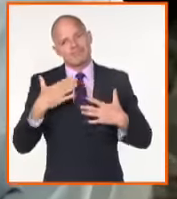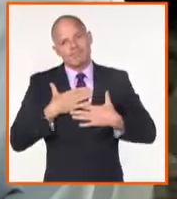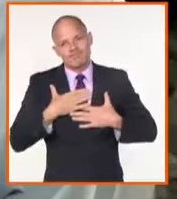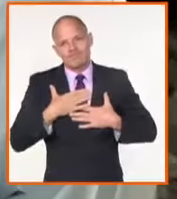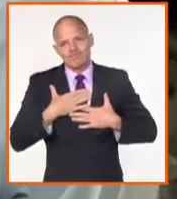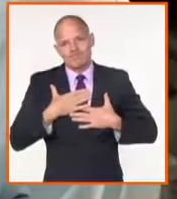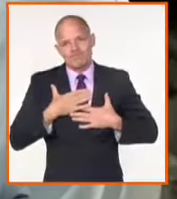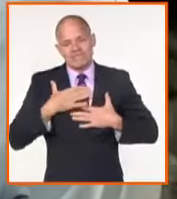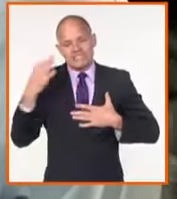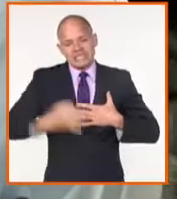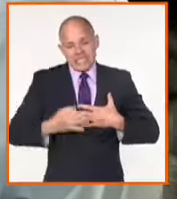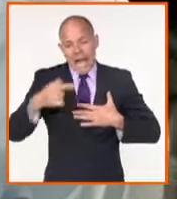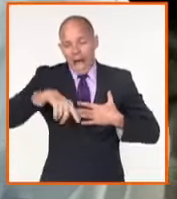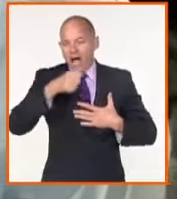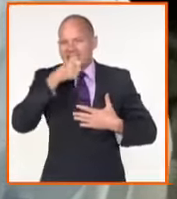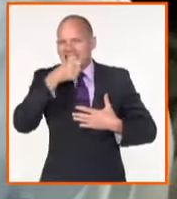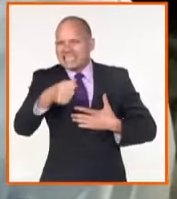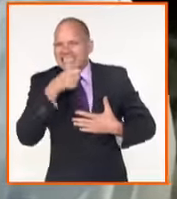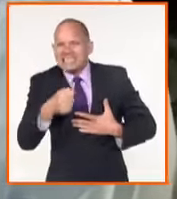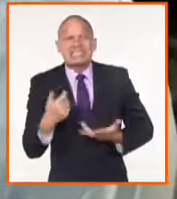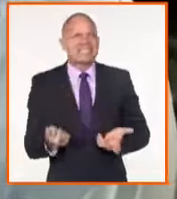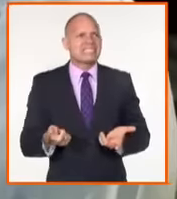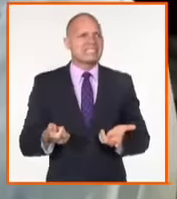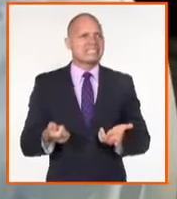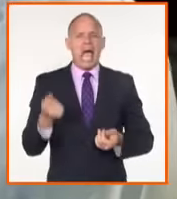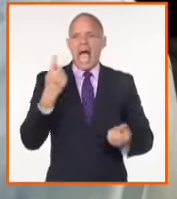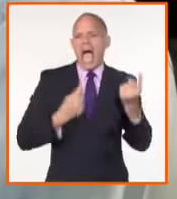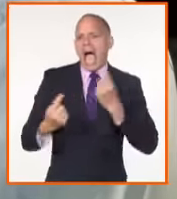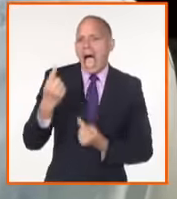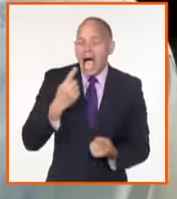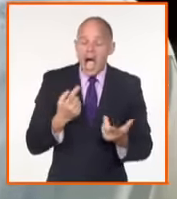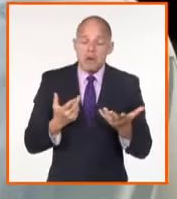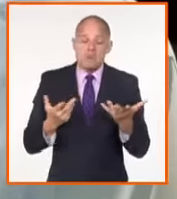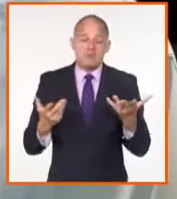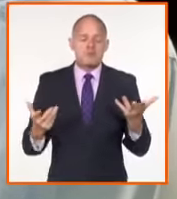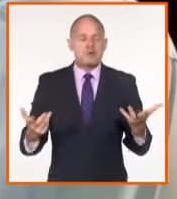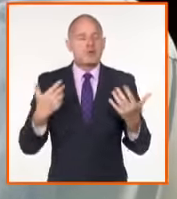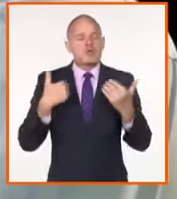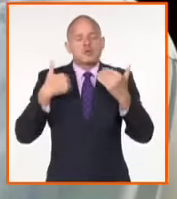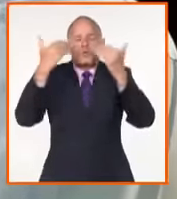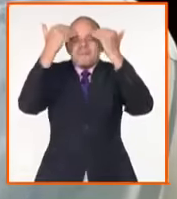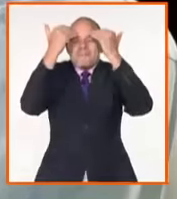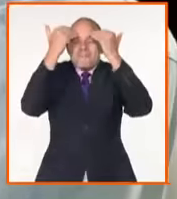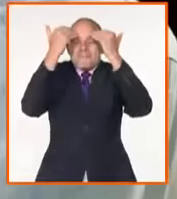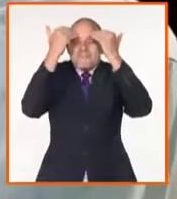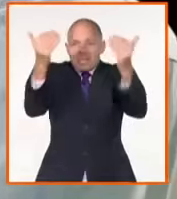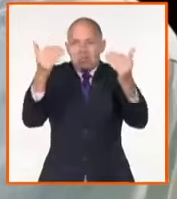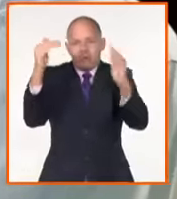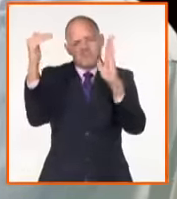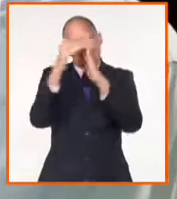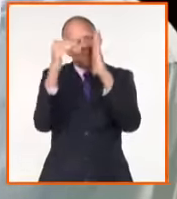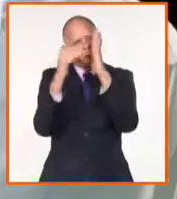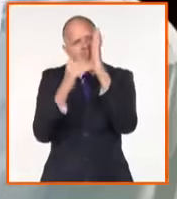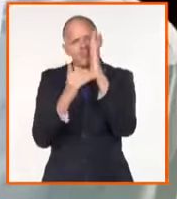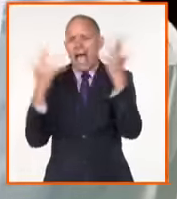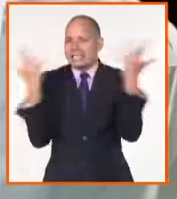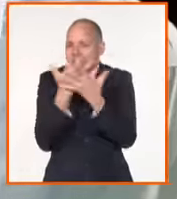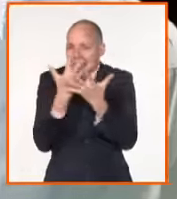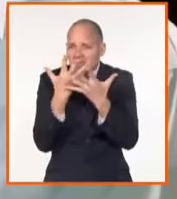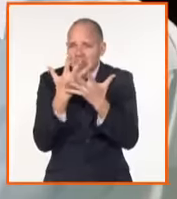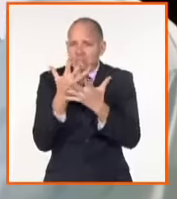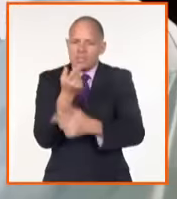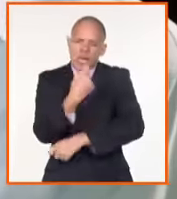pasar esta entrevista o este encuentro sin tener la oportunidad de agradecer siempre a nuestro pueblo su